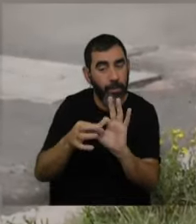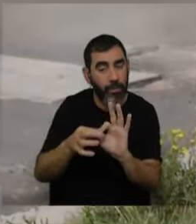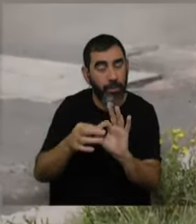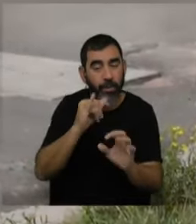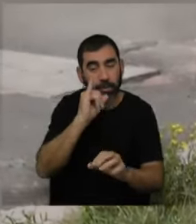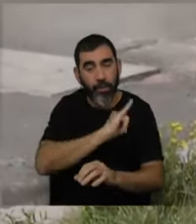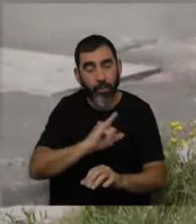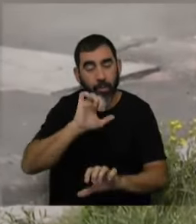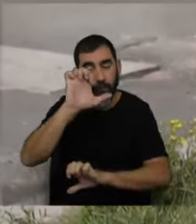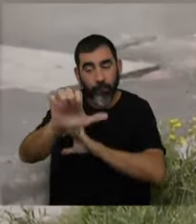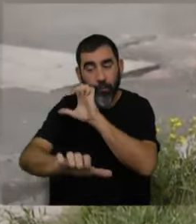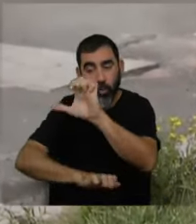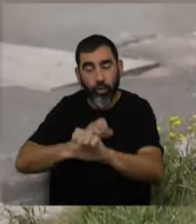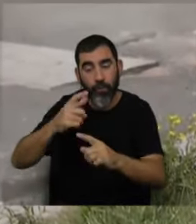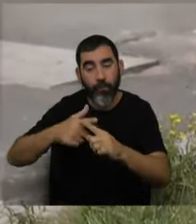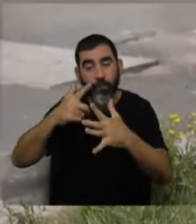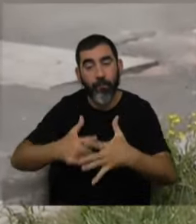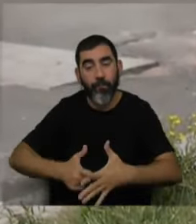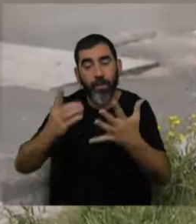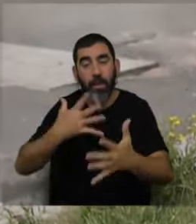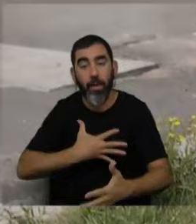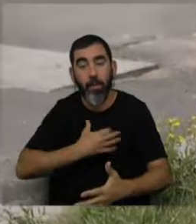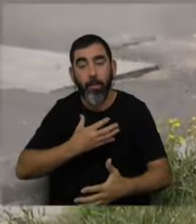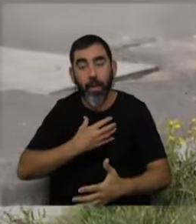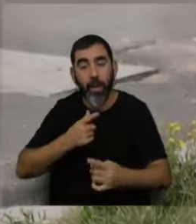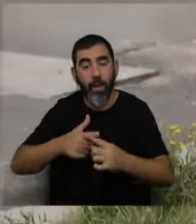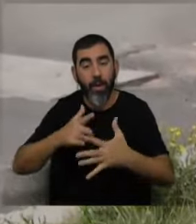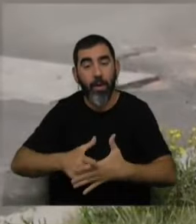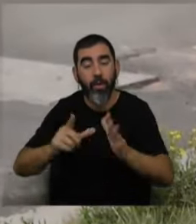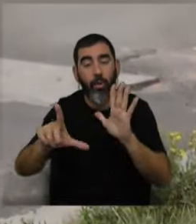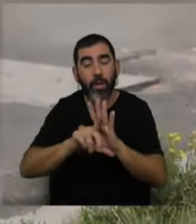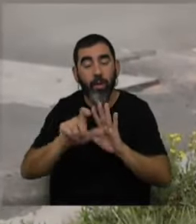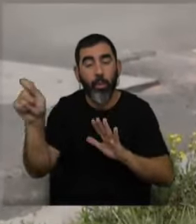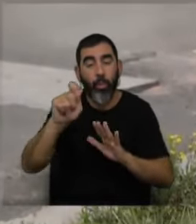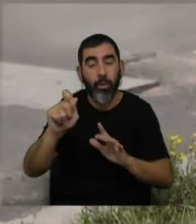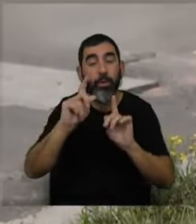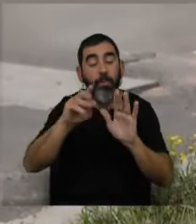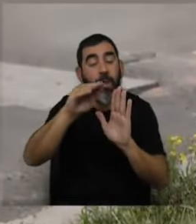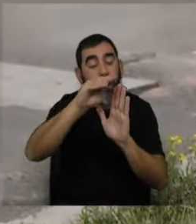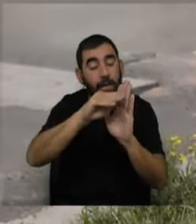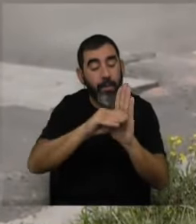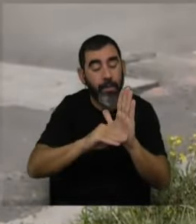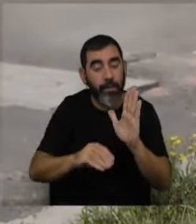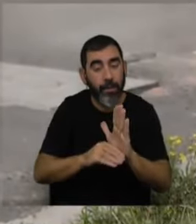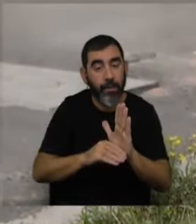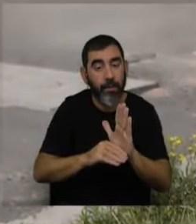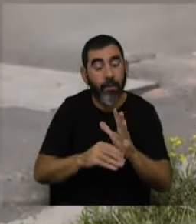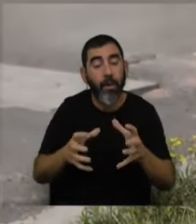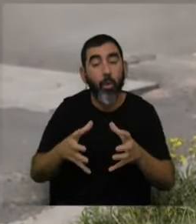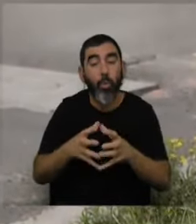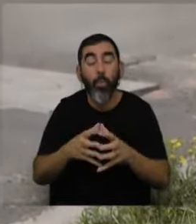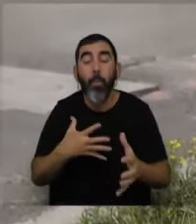una denuncia de violación en una fiesta del partido Nacional en en los festejos de la luc y figura en una lista eh del